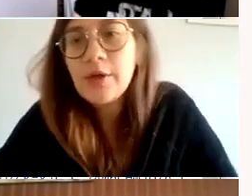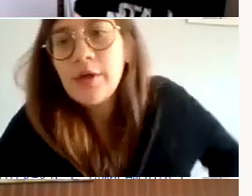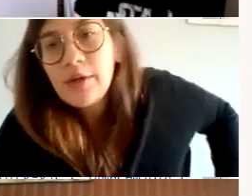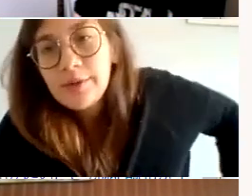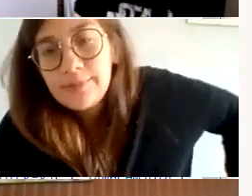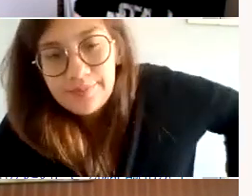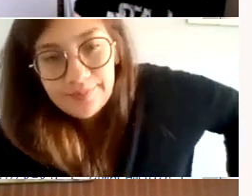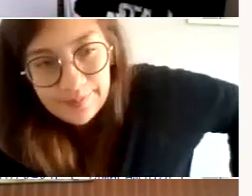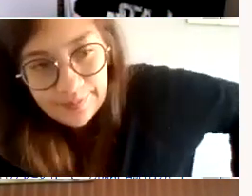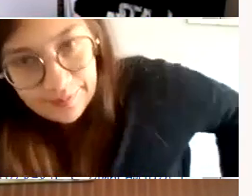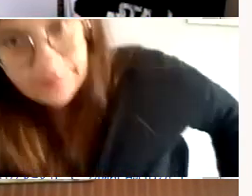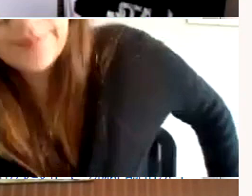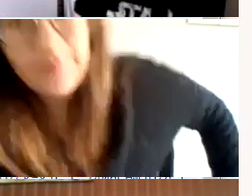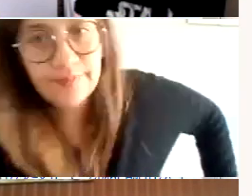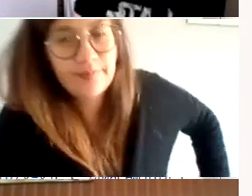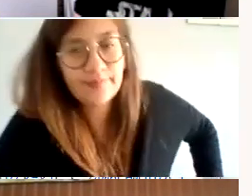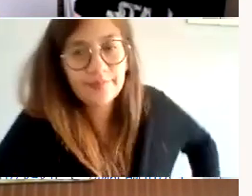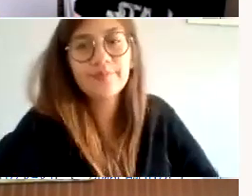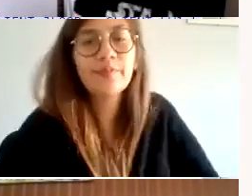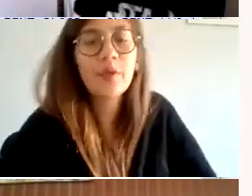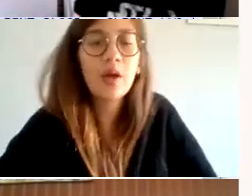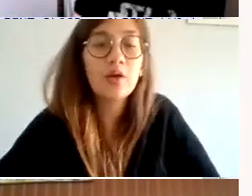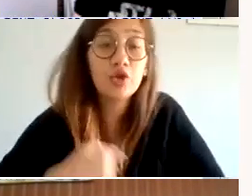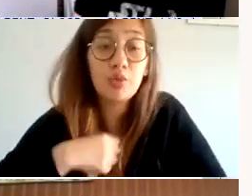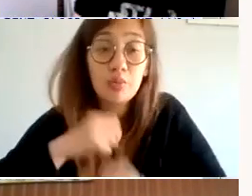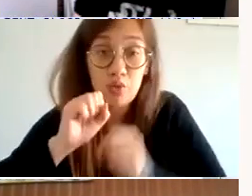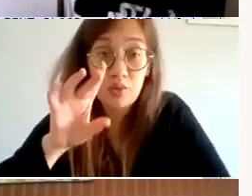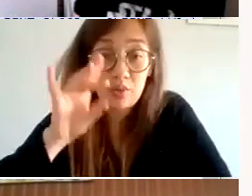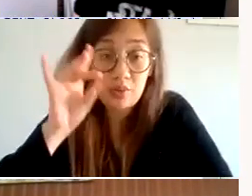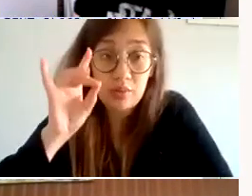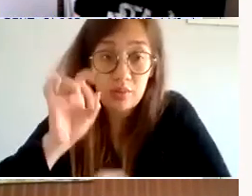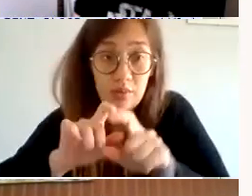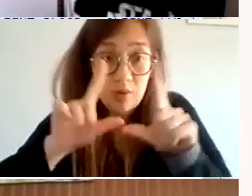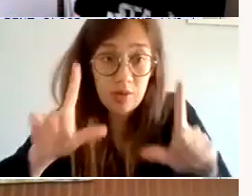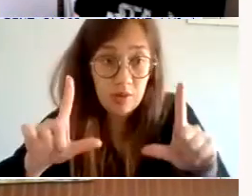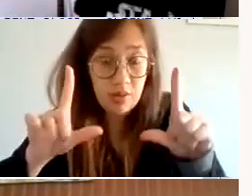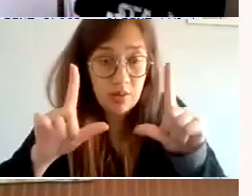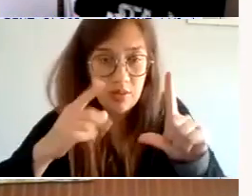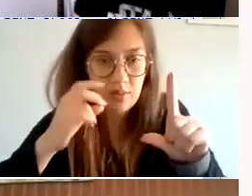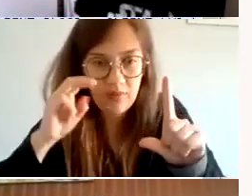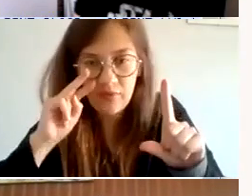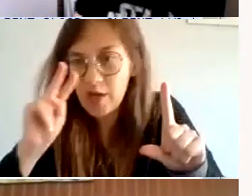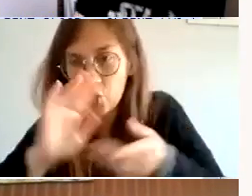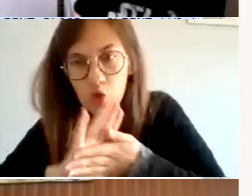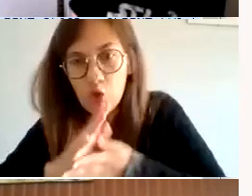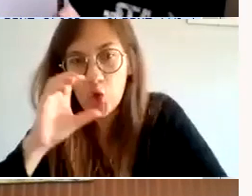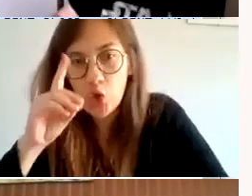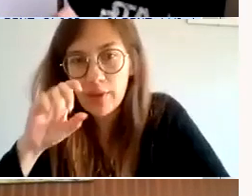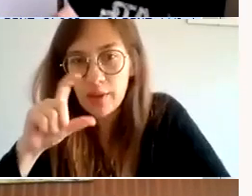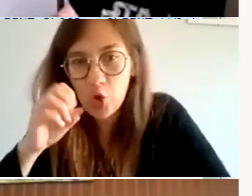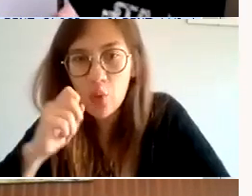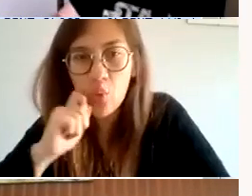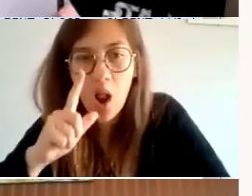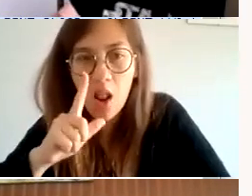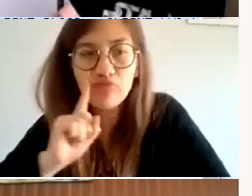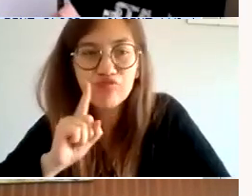Vamos a borrar aquí, eso, ahí sí. Y yo puedo ver acá todo el código que tiene esta página, ¿ya? Yo puedo